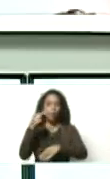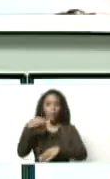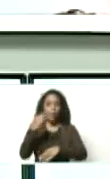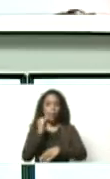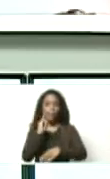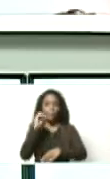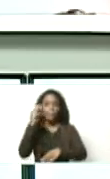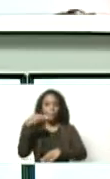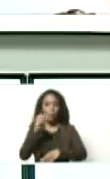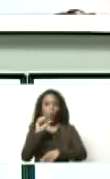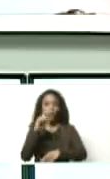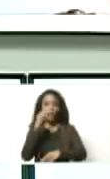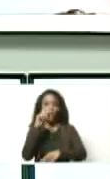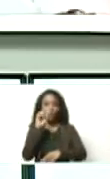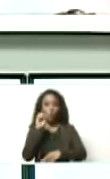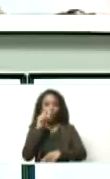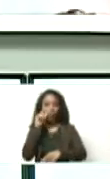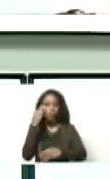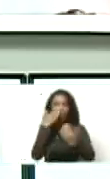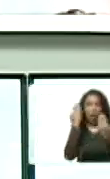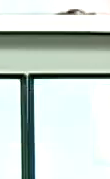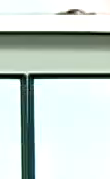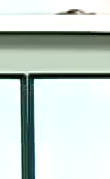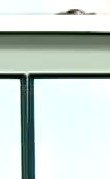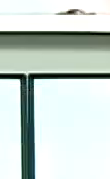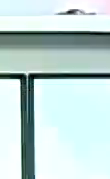en Amazonas. Vamos a verlo, adelante.